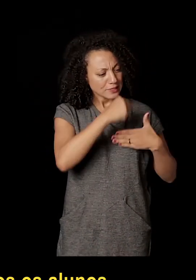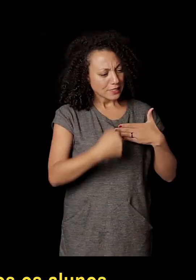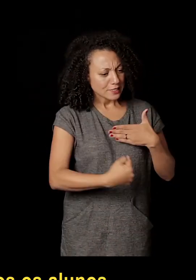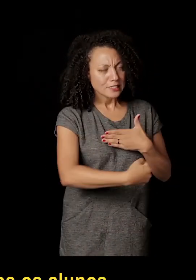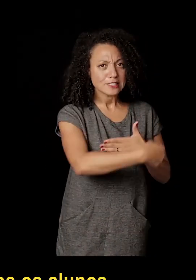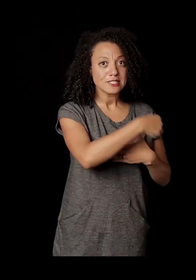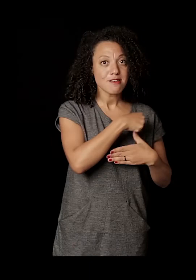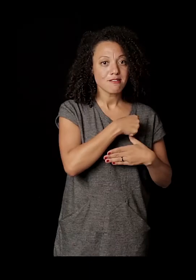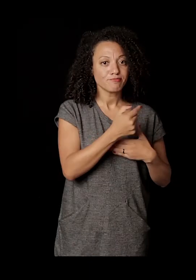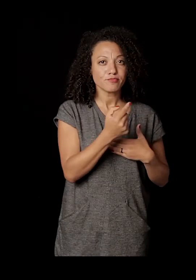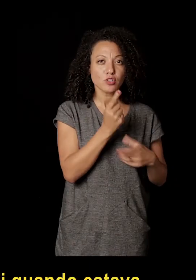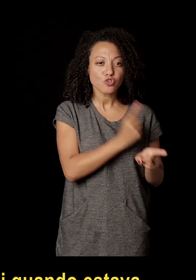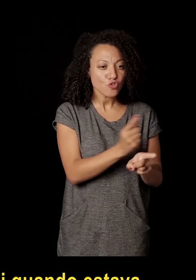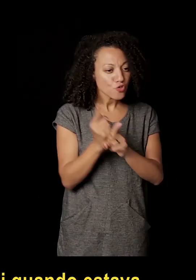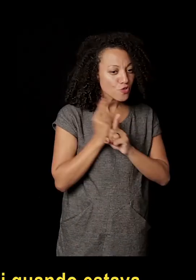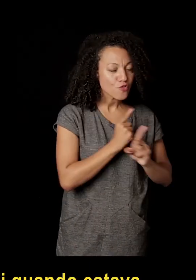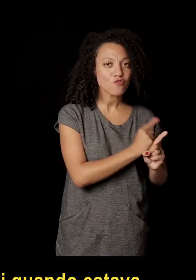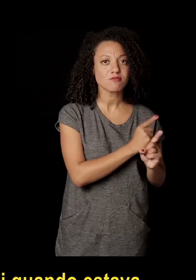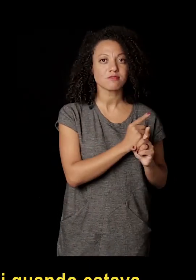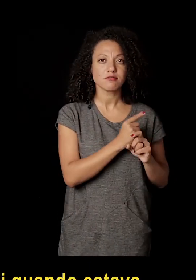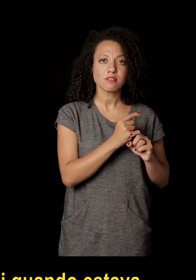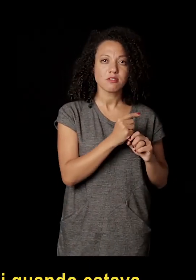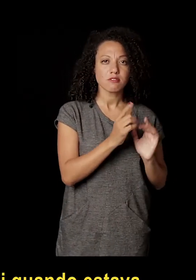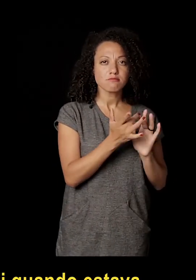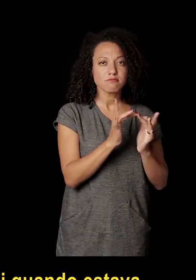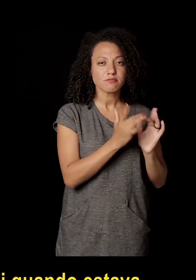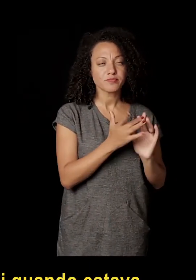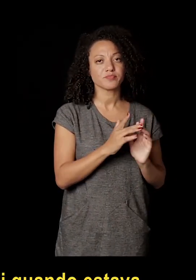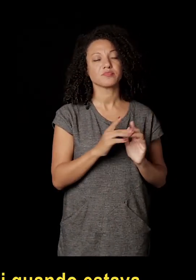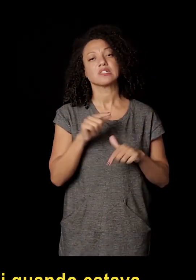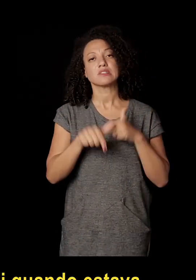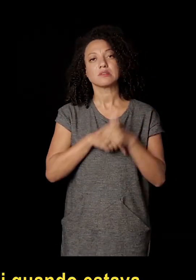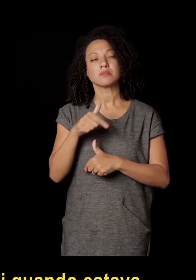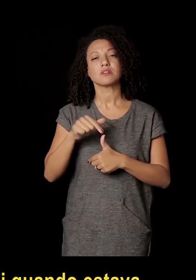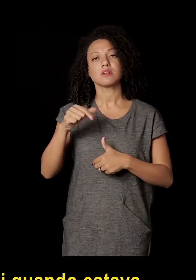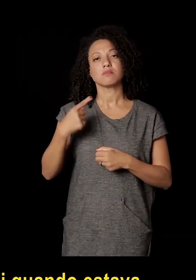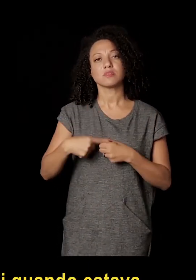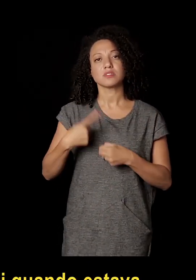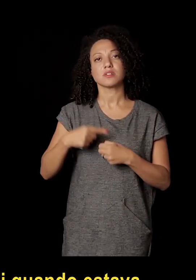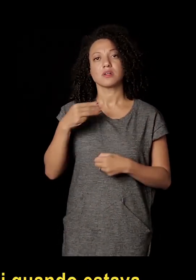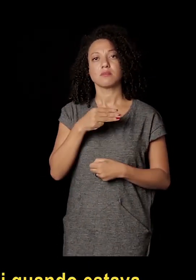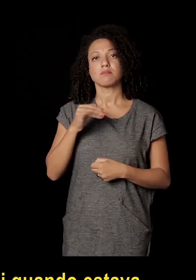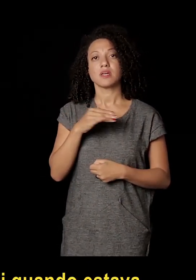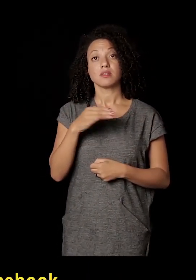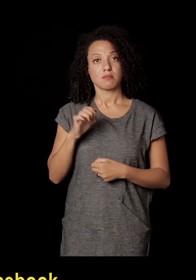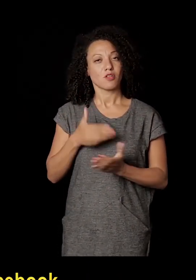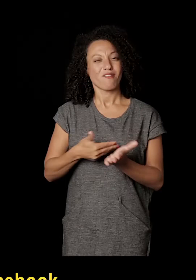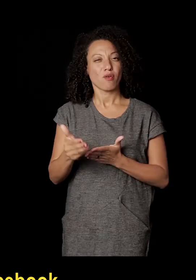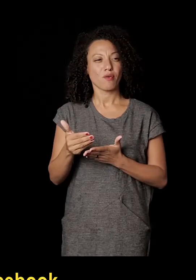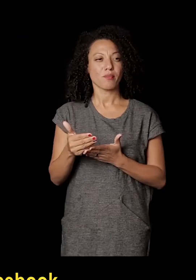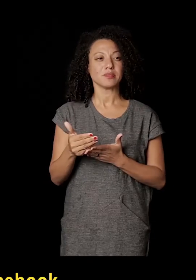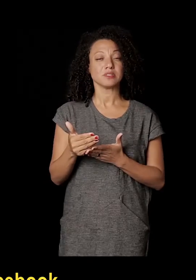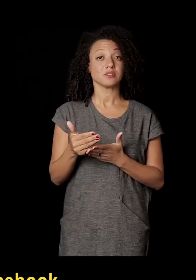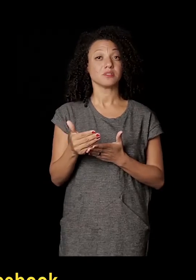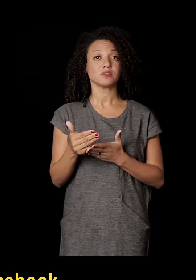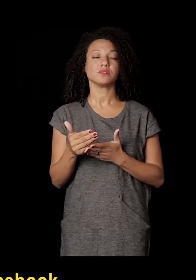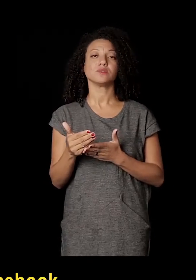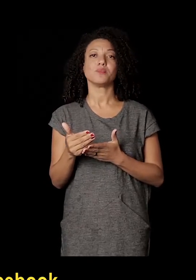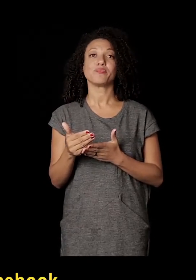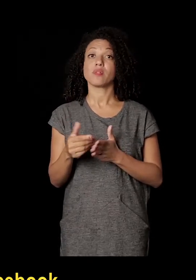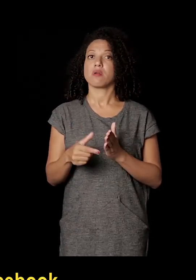Latina. Fui a trabajar en la Universidad de Miami cuando estaba comenzando el tema de redes, antes de que aparezca